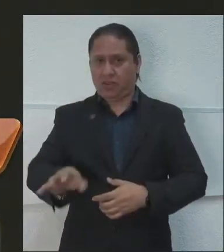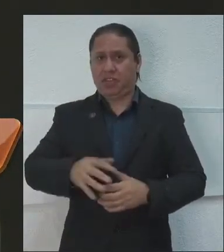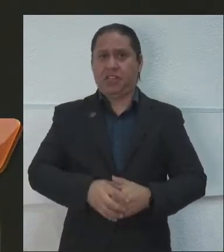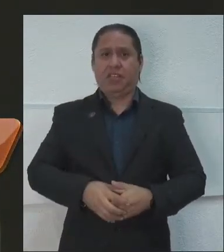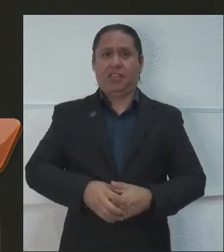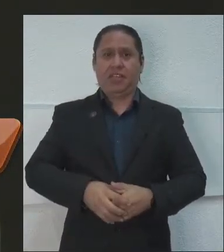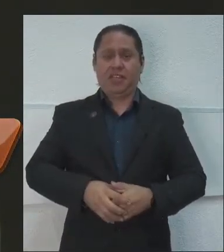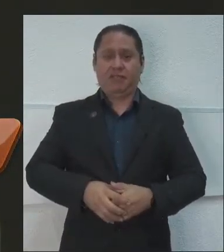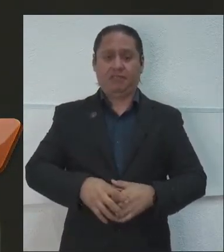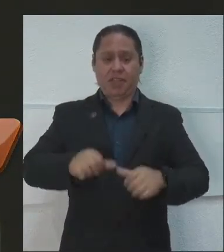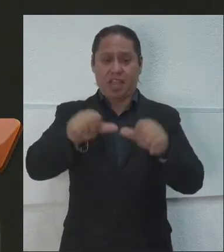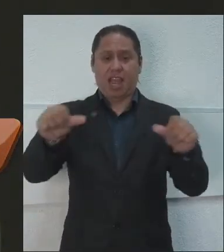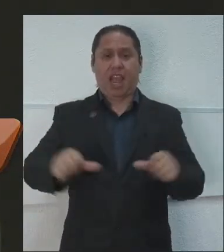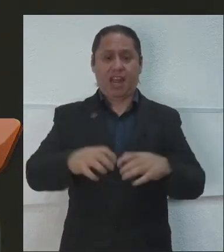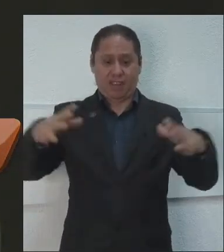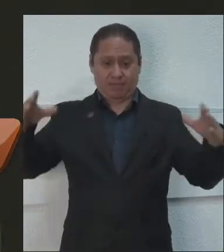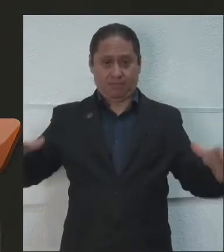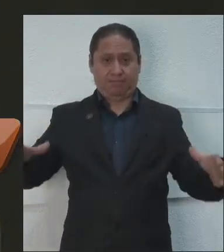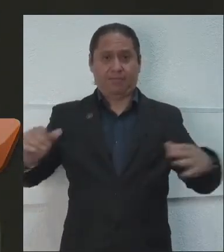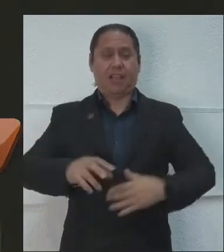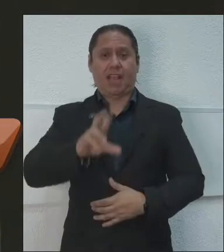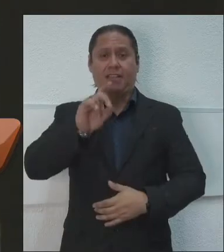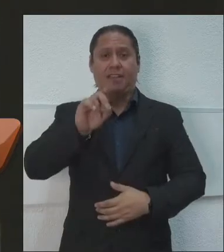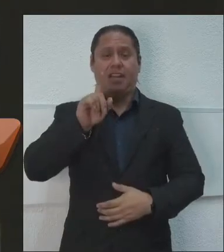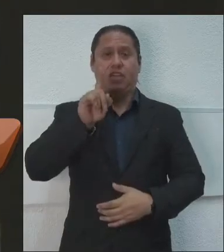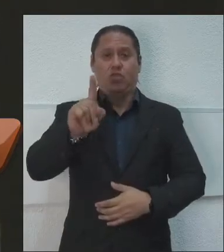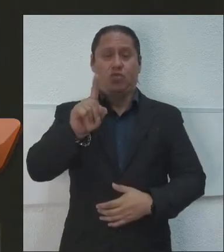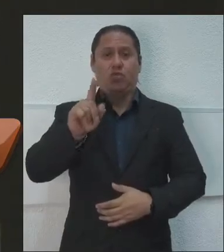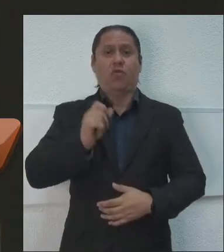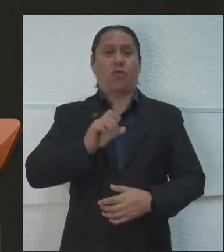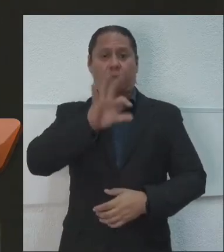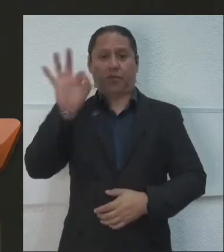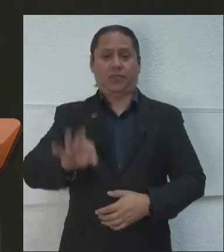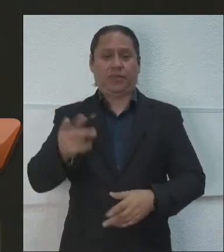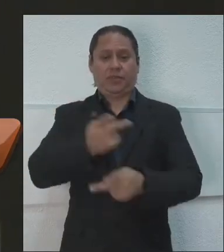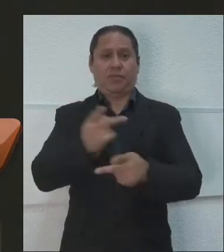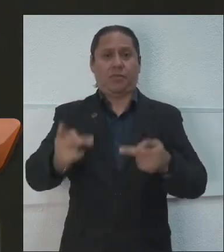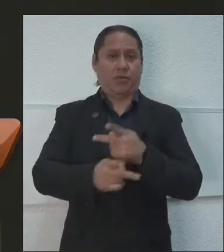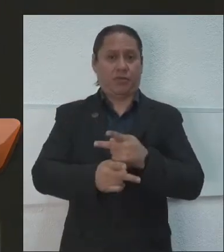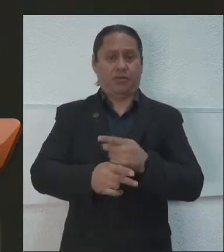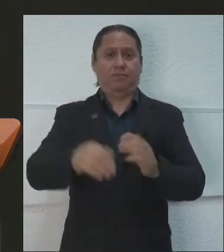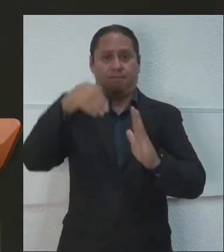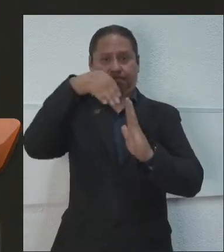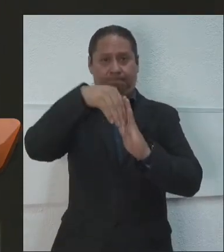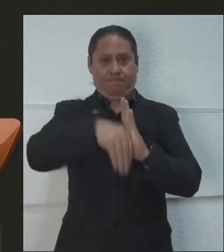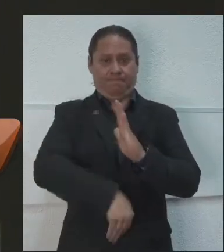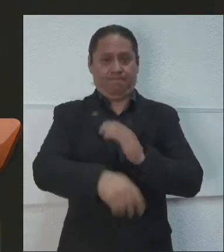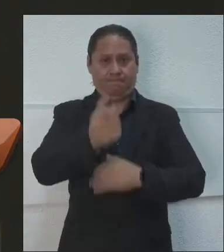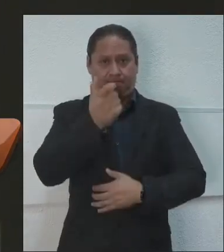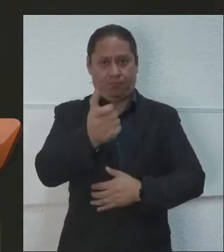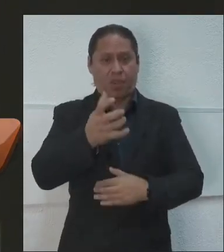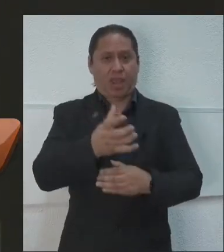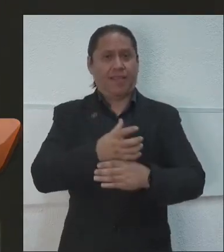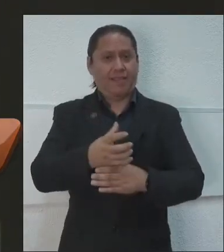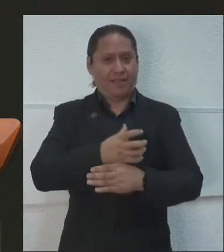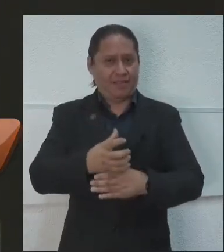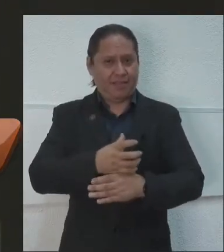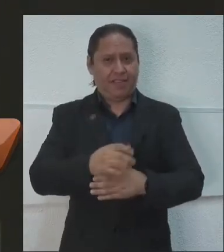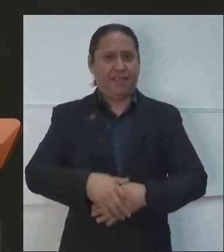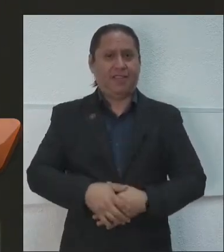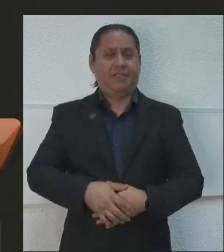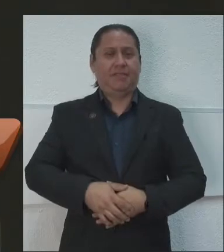superficie sembrada y el 41% de la producción nacional. La caída en los precios del café